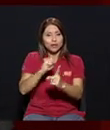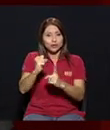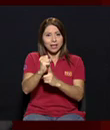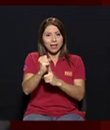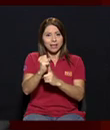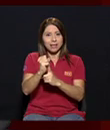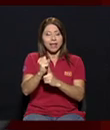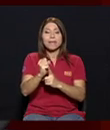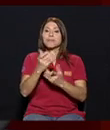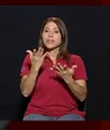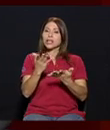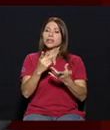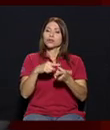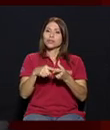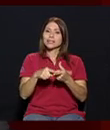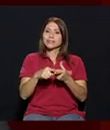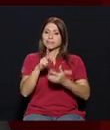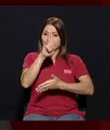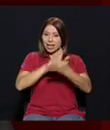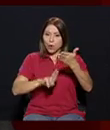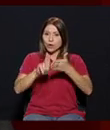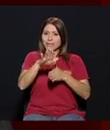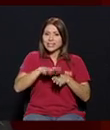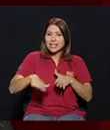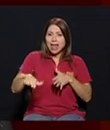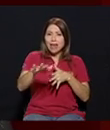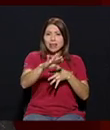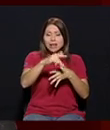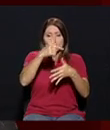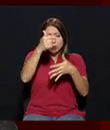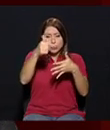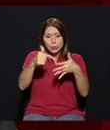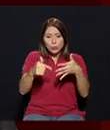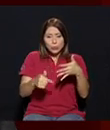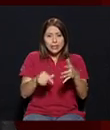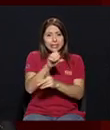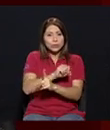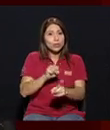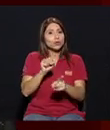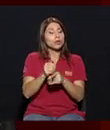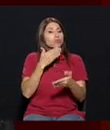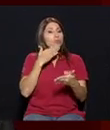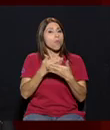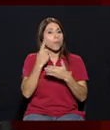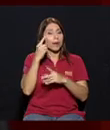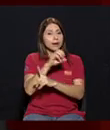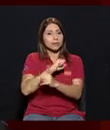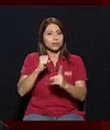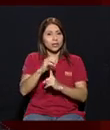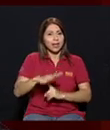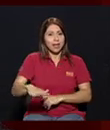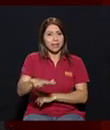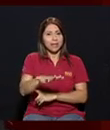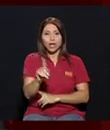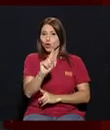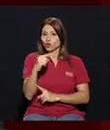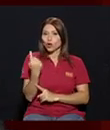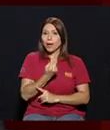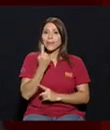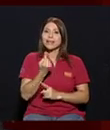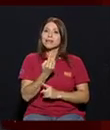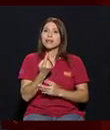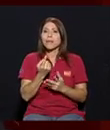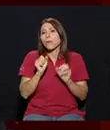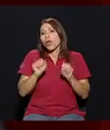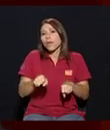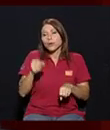universidad tenemos un conjunto de fenómenos que son muy ricos a la sociedad. Entonces, no solo tenemos